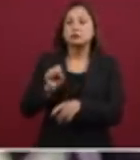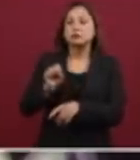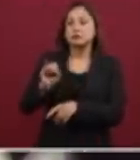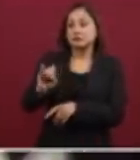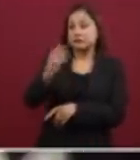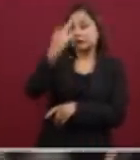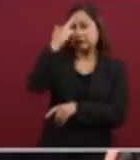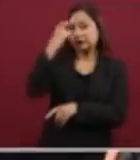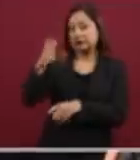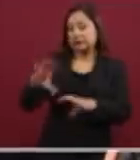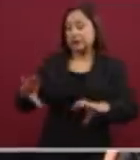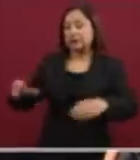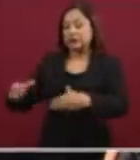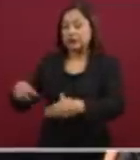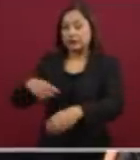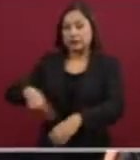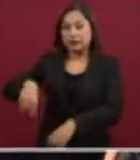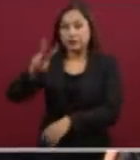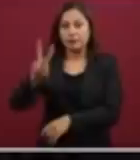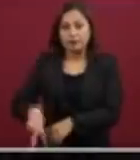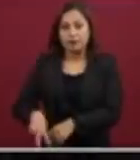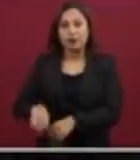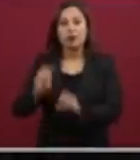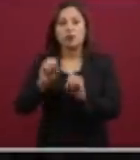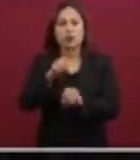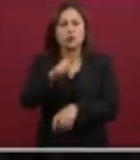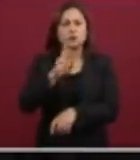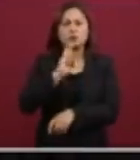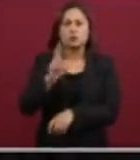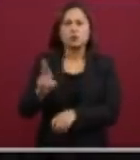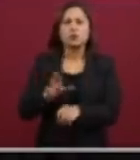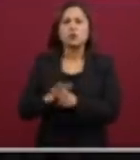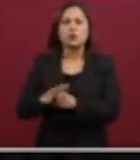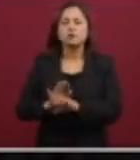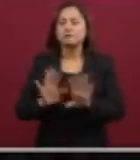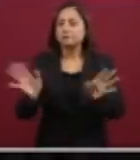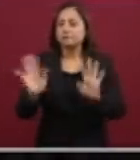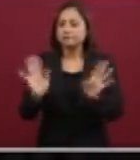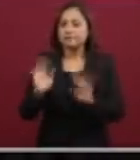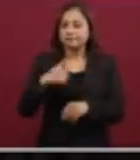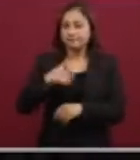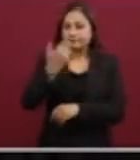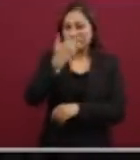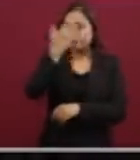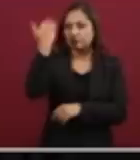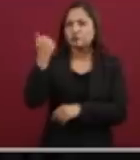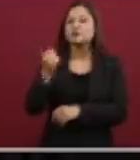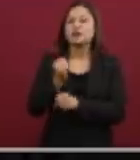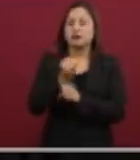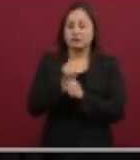No tengo conocimiento del caso, lo vamos a investigar y después le daremos respuesta.